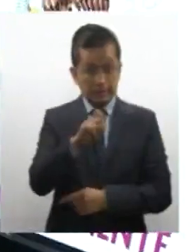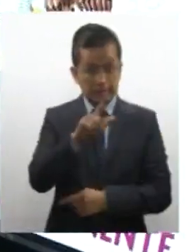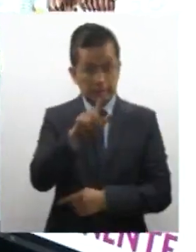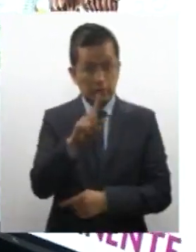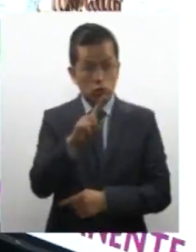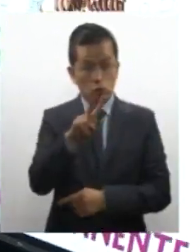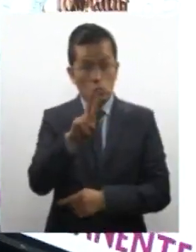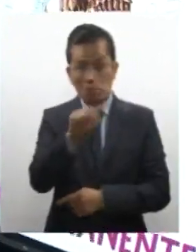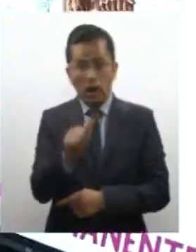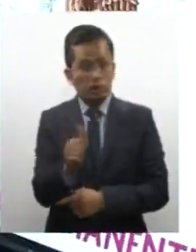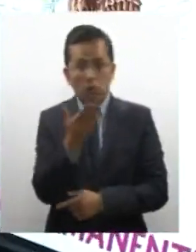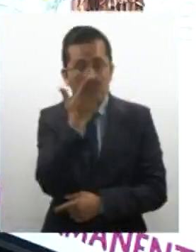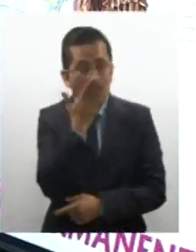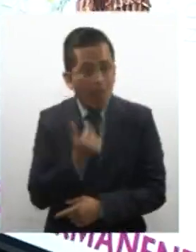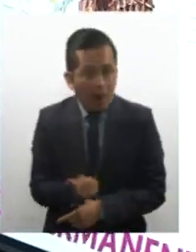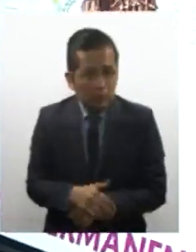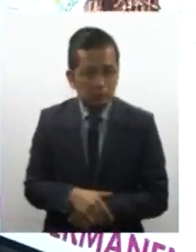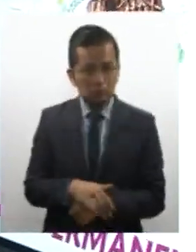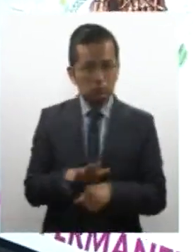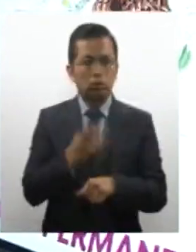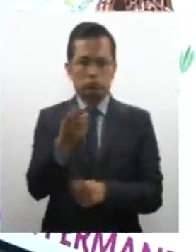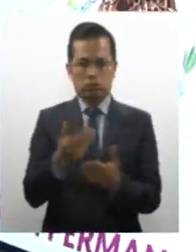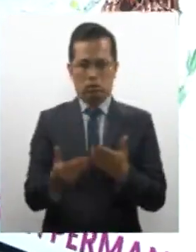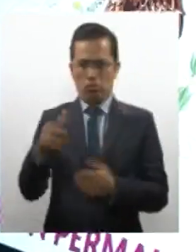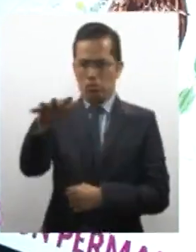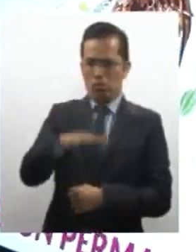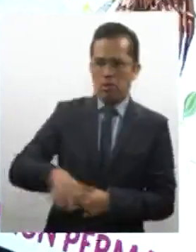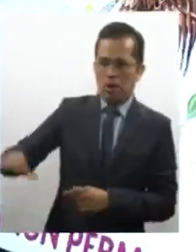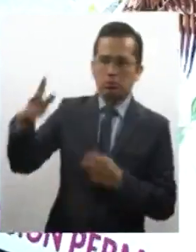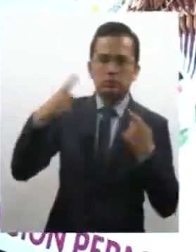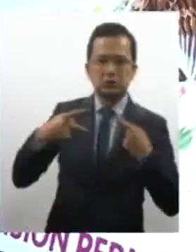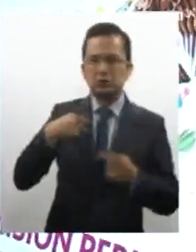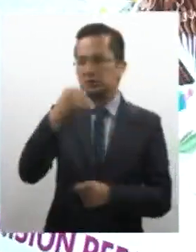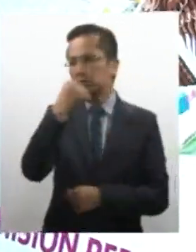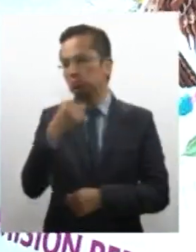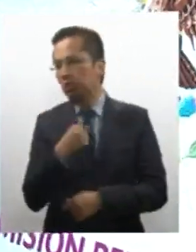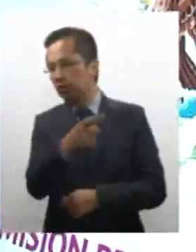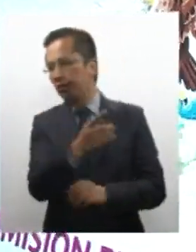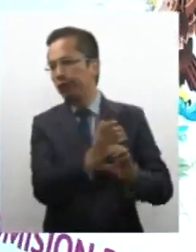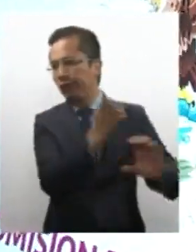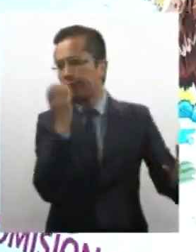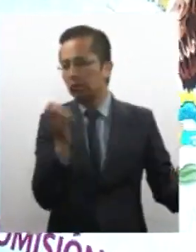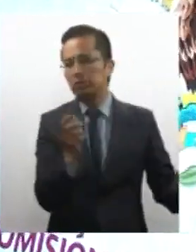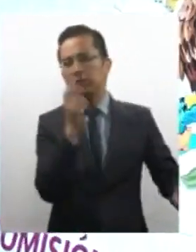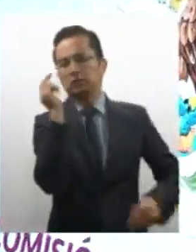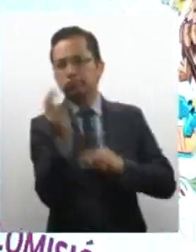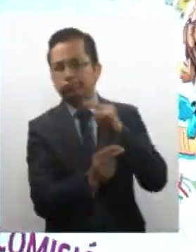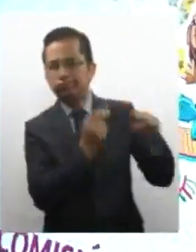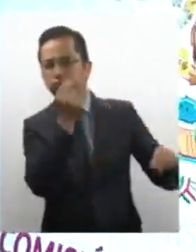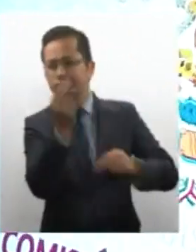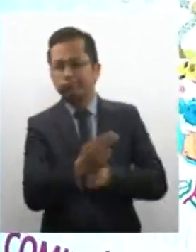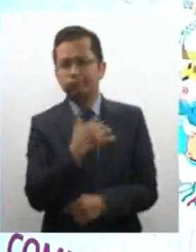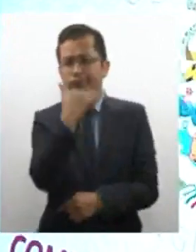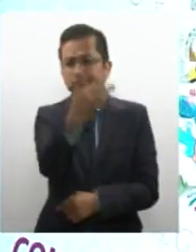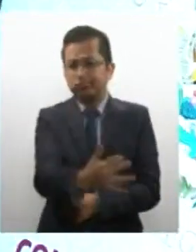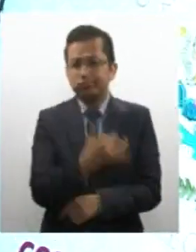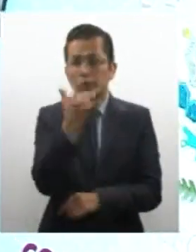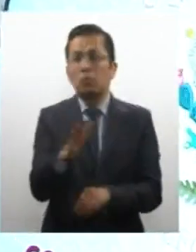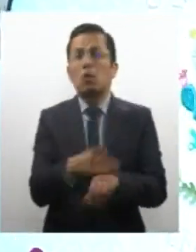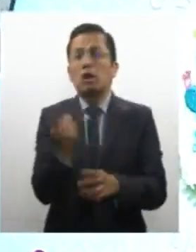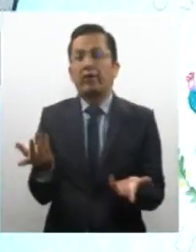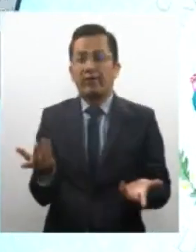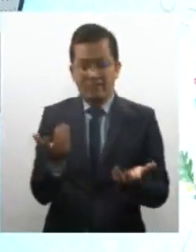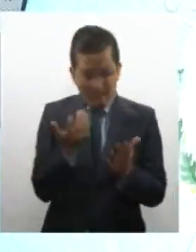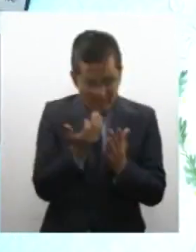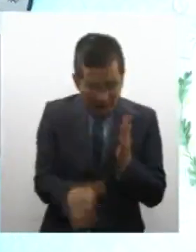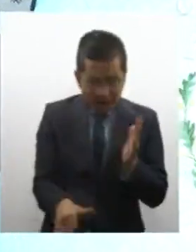contaminación en la Ciudad de México, en Guadalajara, en Monterrey, porque no puede entrar en vigor esta norma de motores. Es